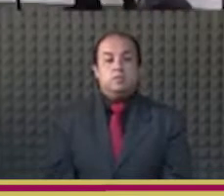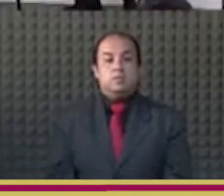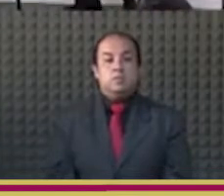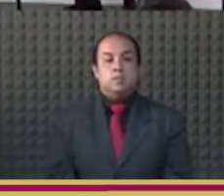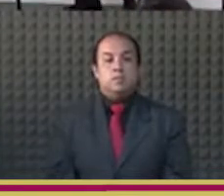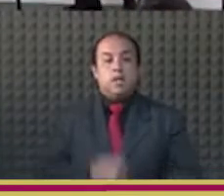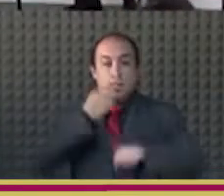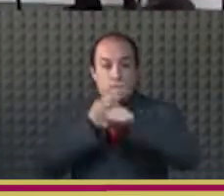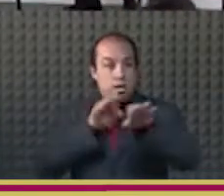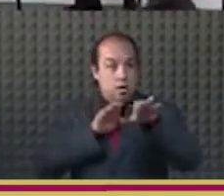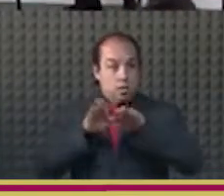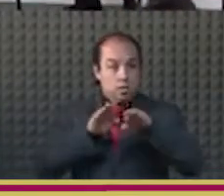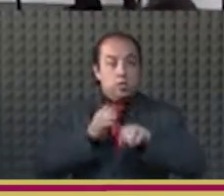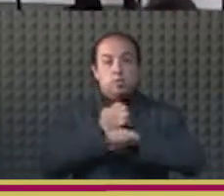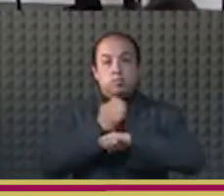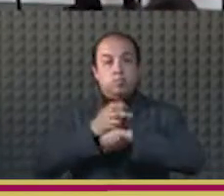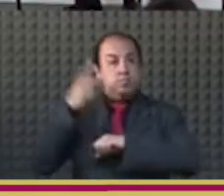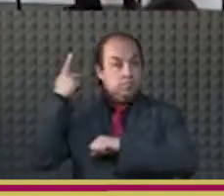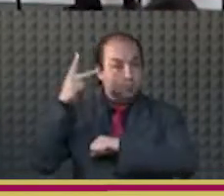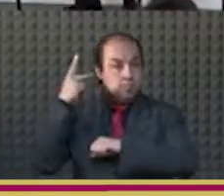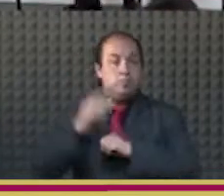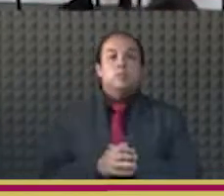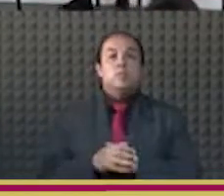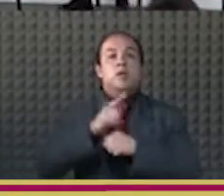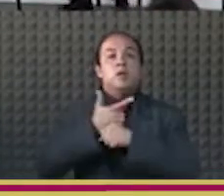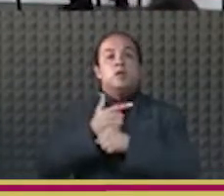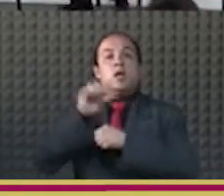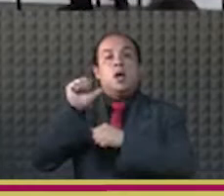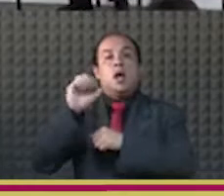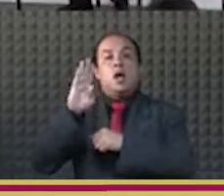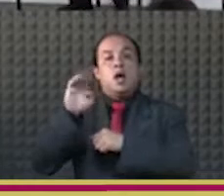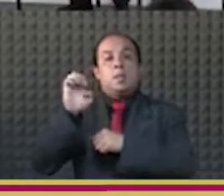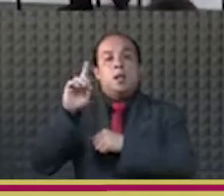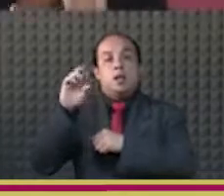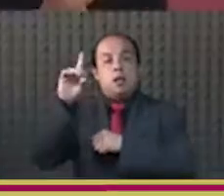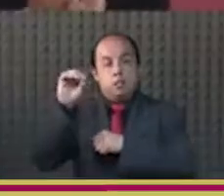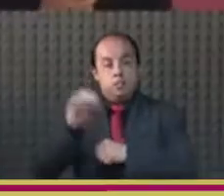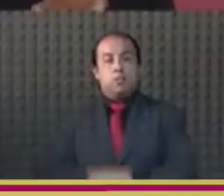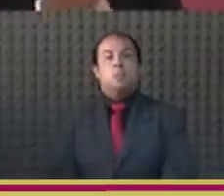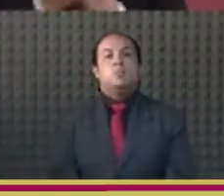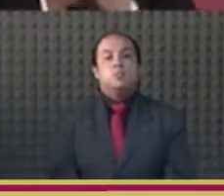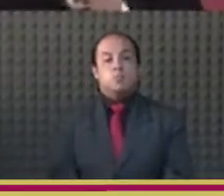El Secretario de Trabajo del Estado de Puebla, licenciado Abelardo Cuellar Delgado.